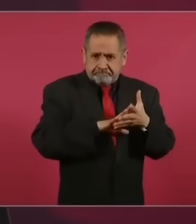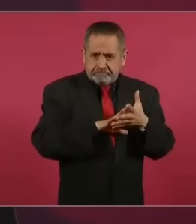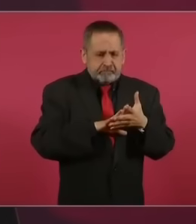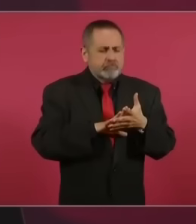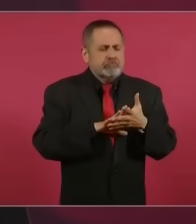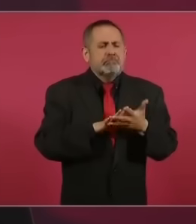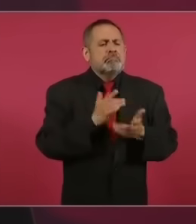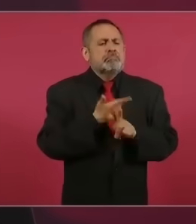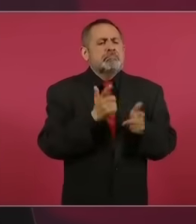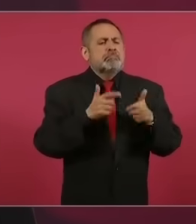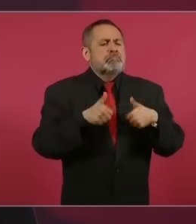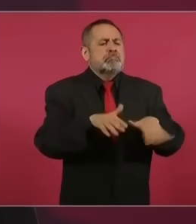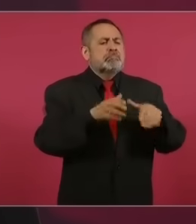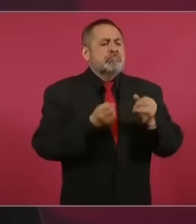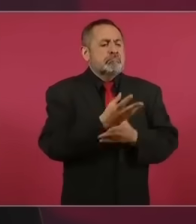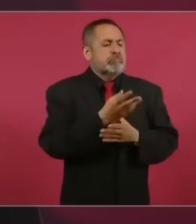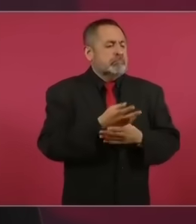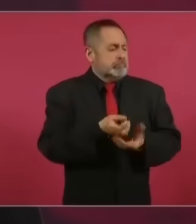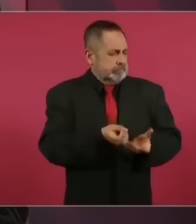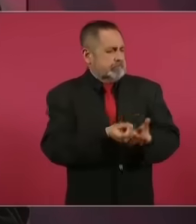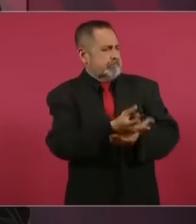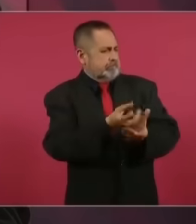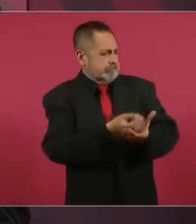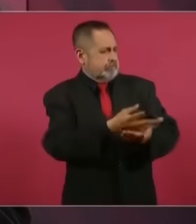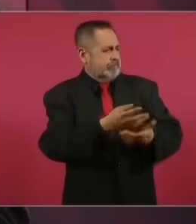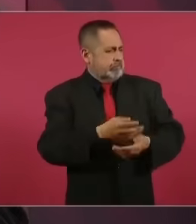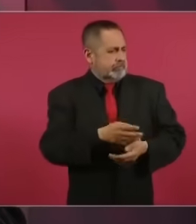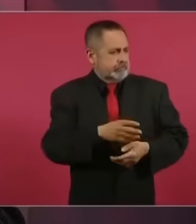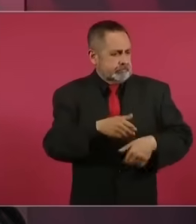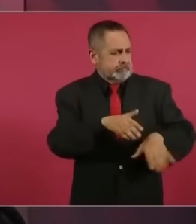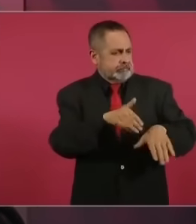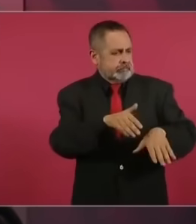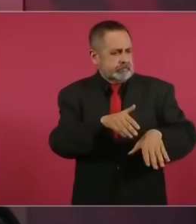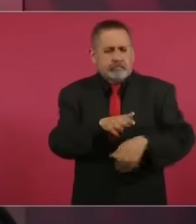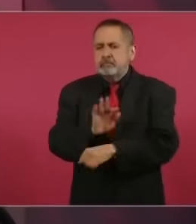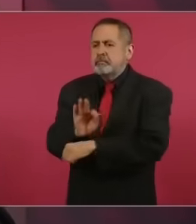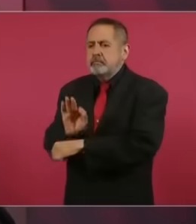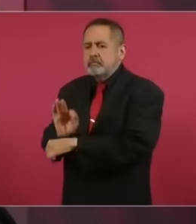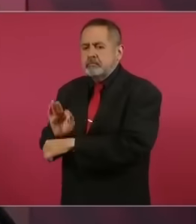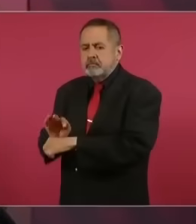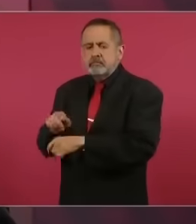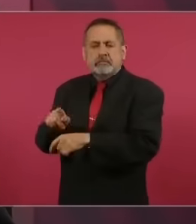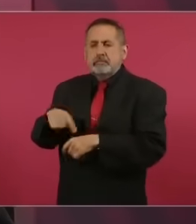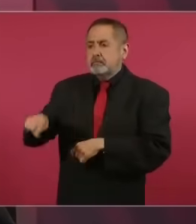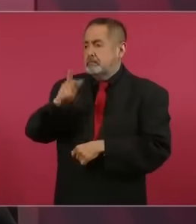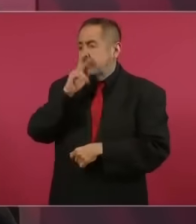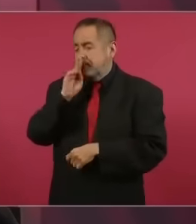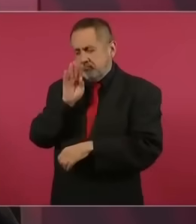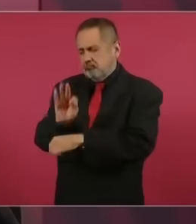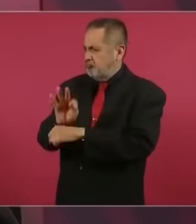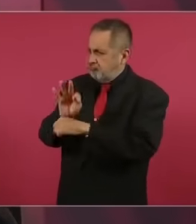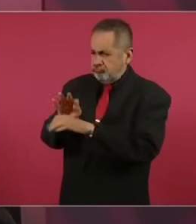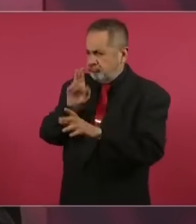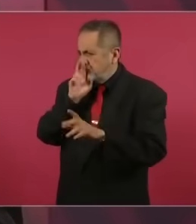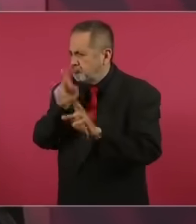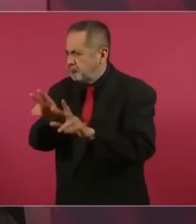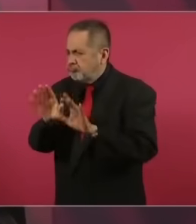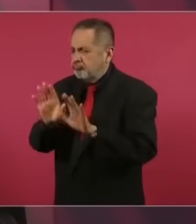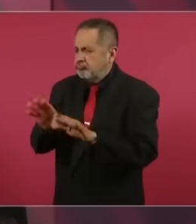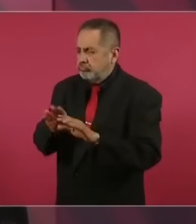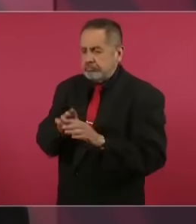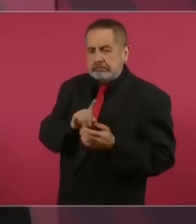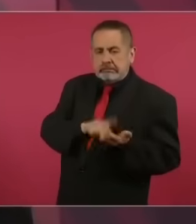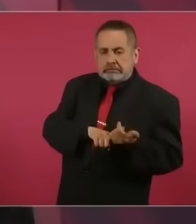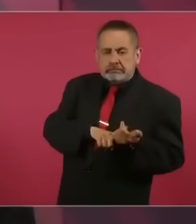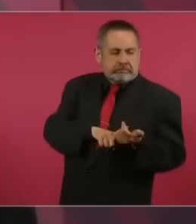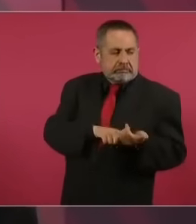son al mismo tiempo los supuestos defensores de los padres de los